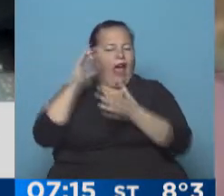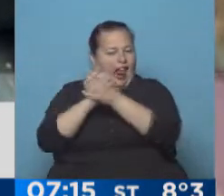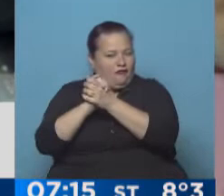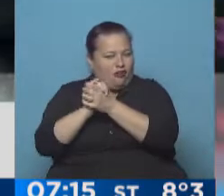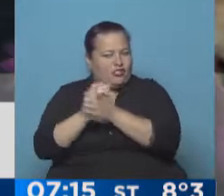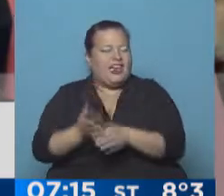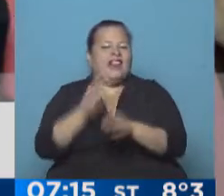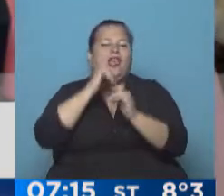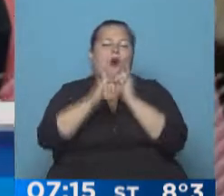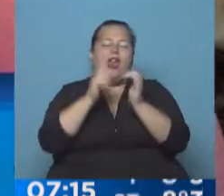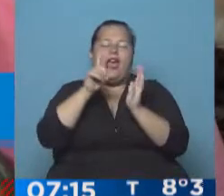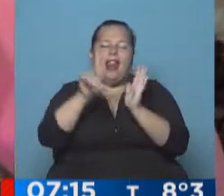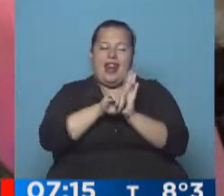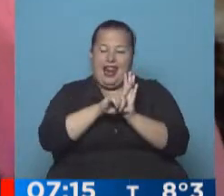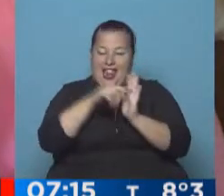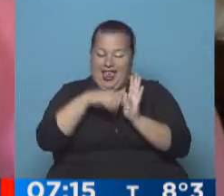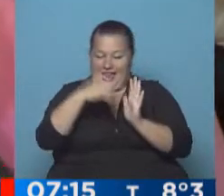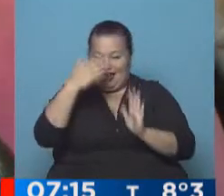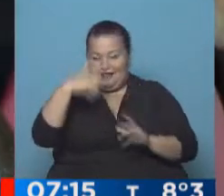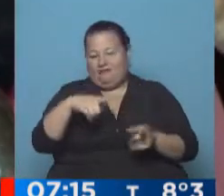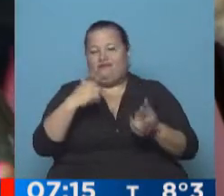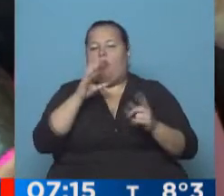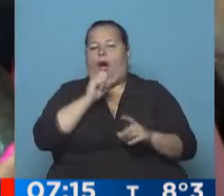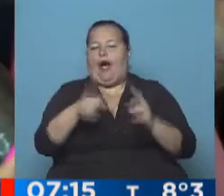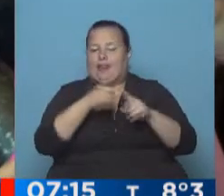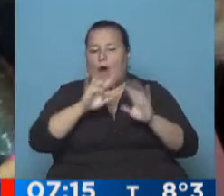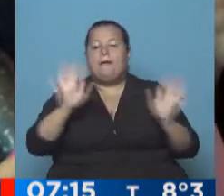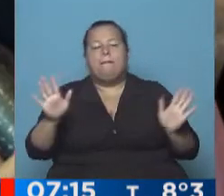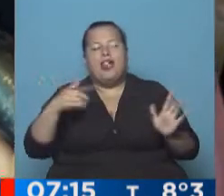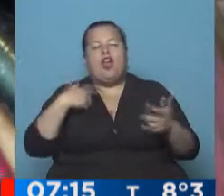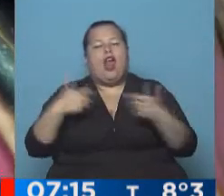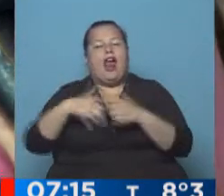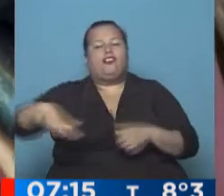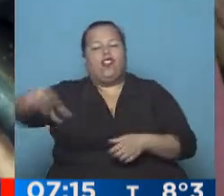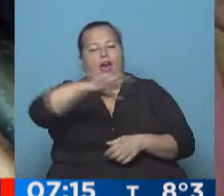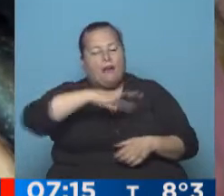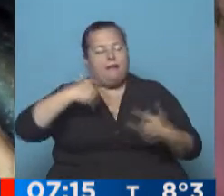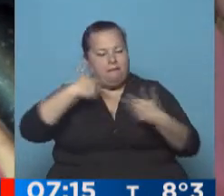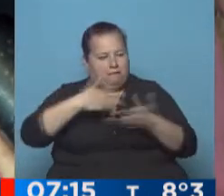del preámbulo, hoy no pueden tolerar esos acuerdos. Pero nos parece que hay una sociedad mucho más